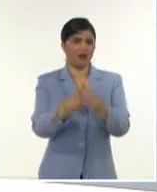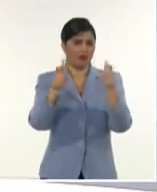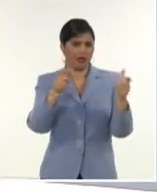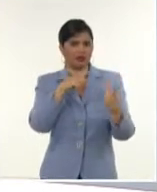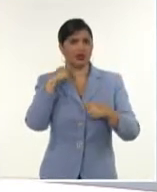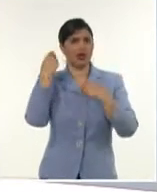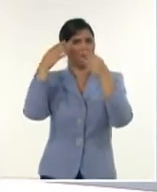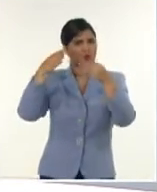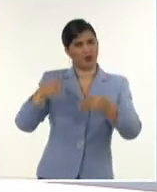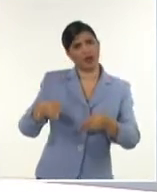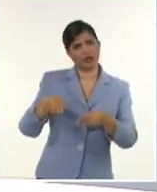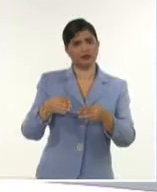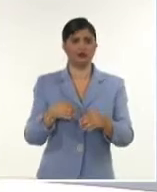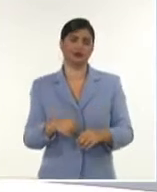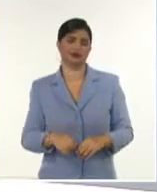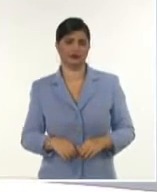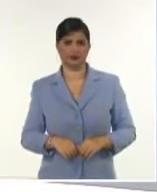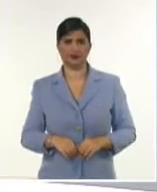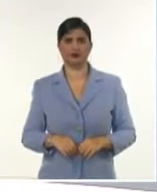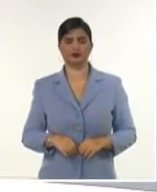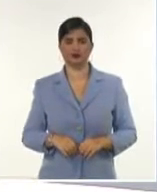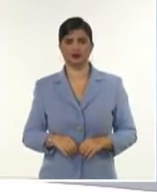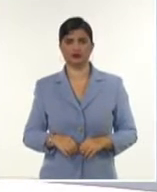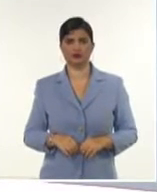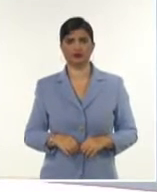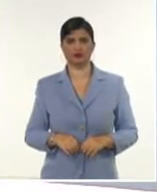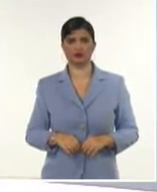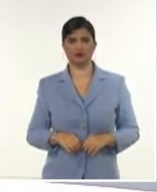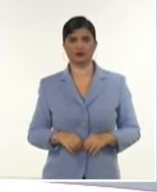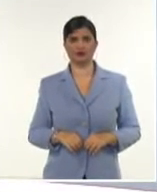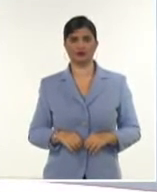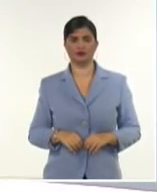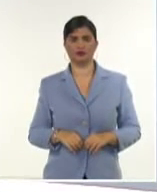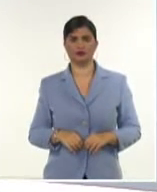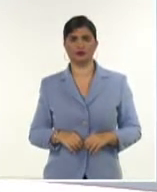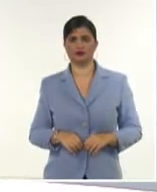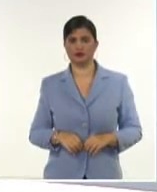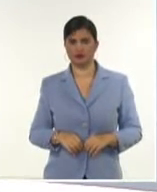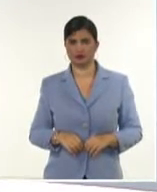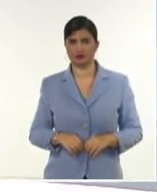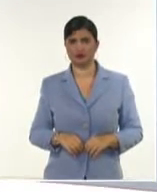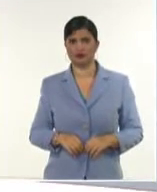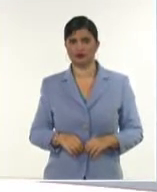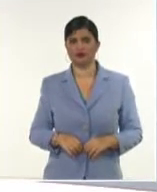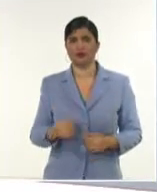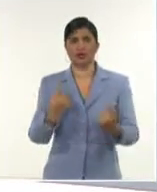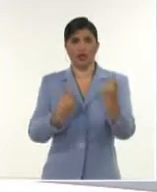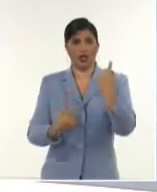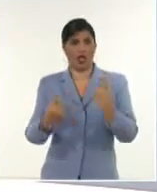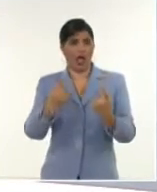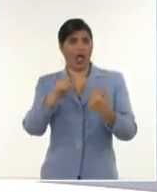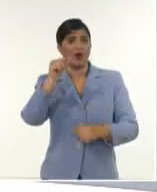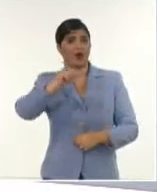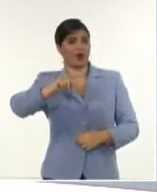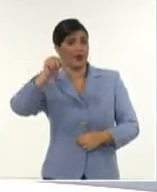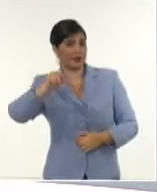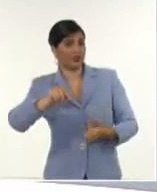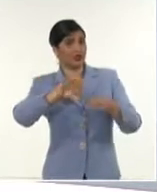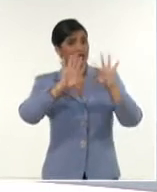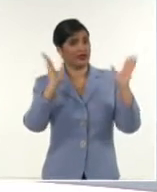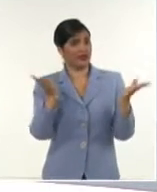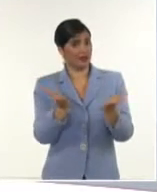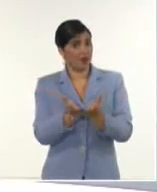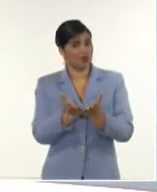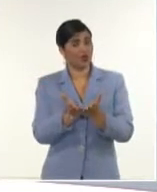colonización. Mientras, con cabeza fría y un poco de mediación, aboga una parte de la comunidad internacional por la solución de dos estados